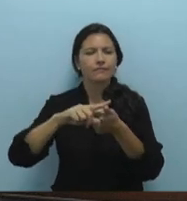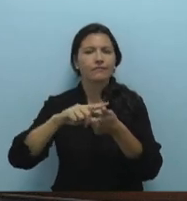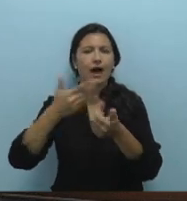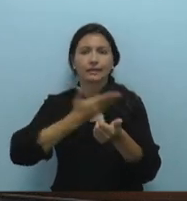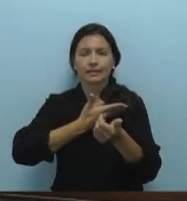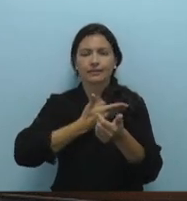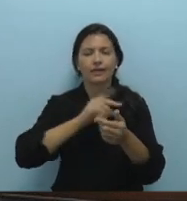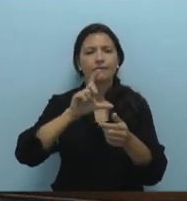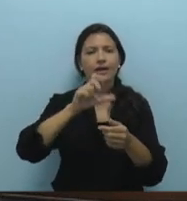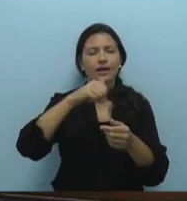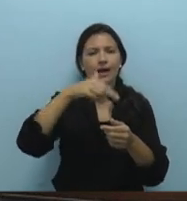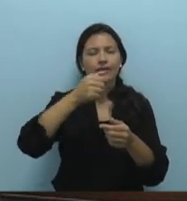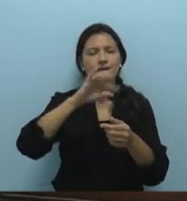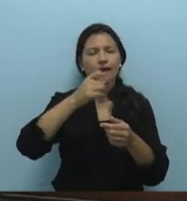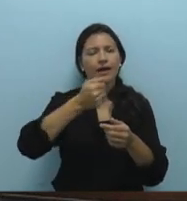bien.